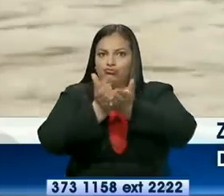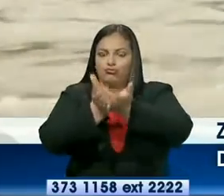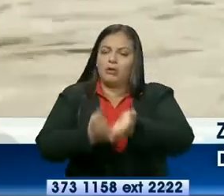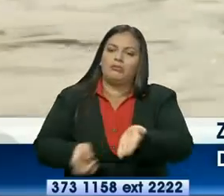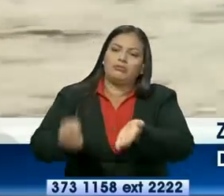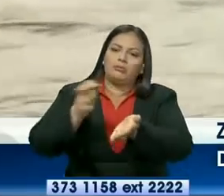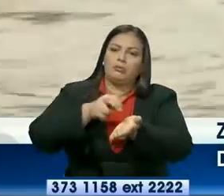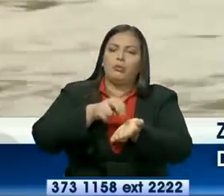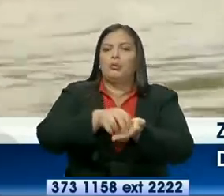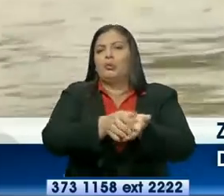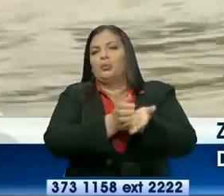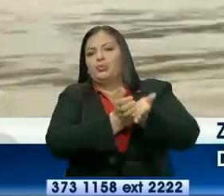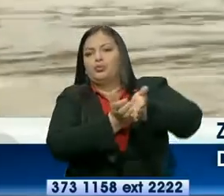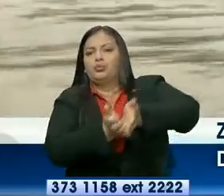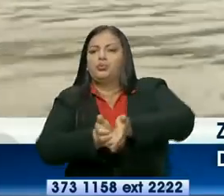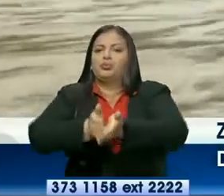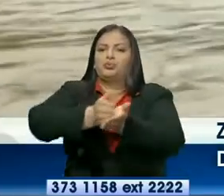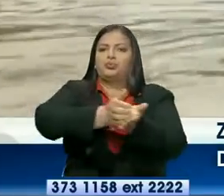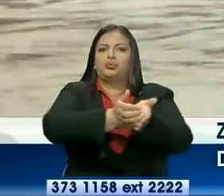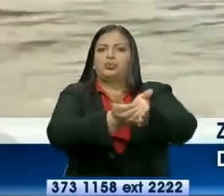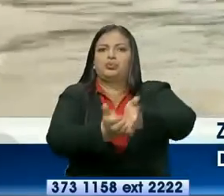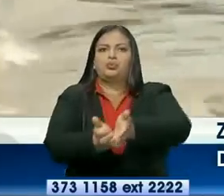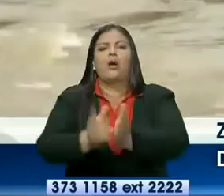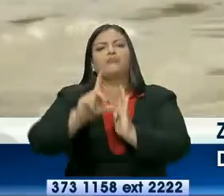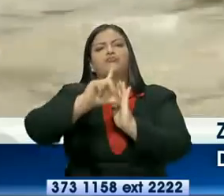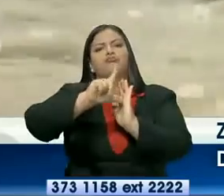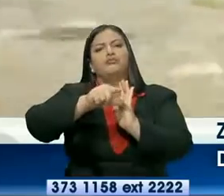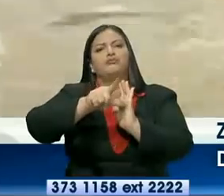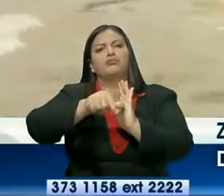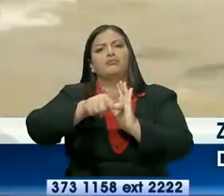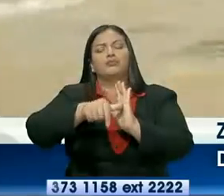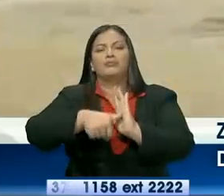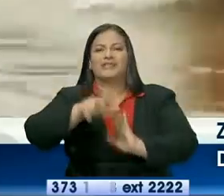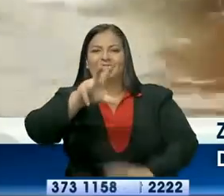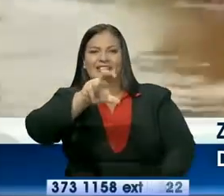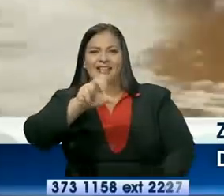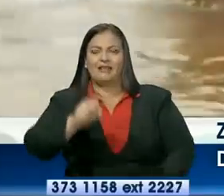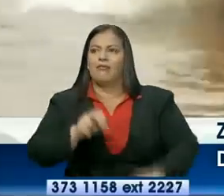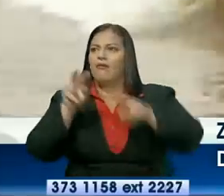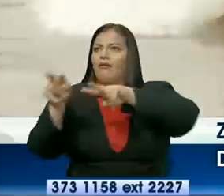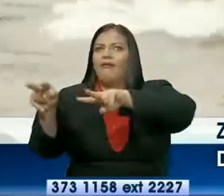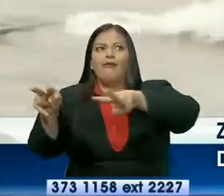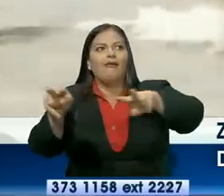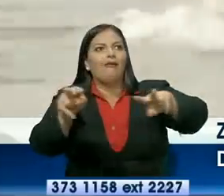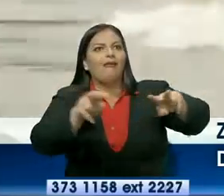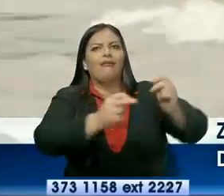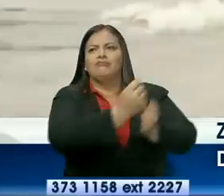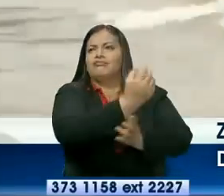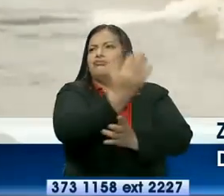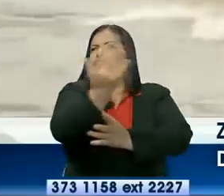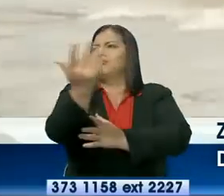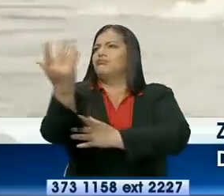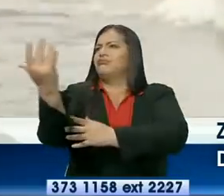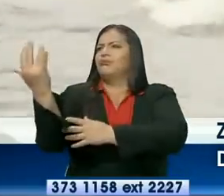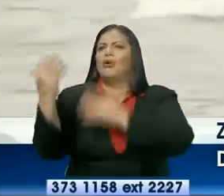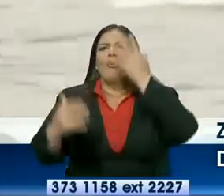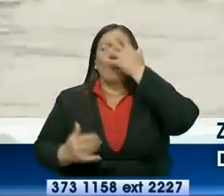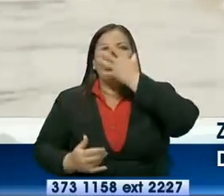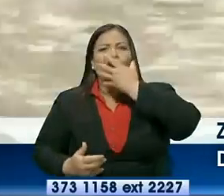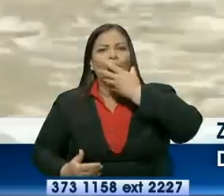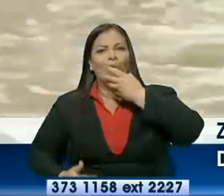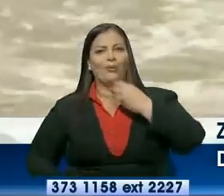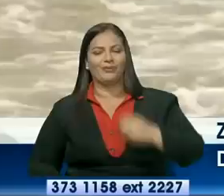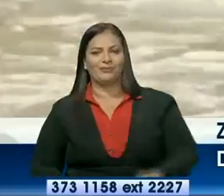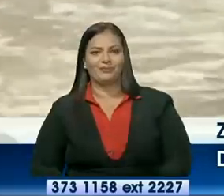majestuoso río Zamora, observando la vegetación en todo su esplendor, guardando su encanto y misterio. Le apostamos